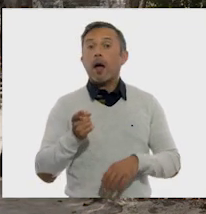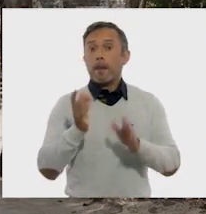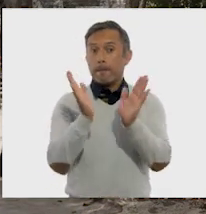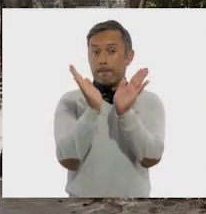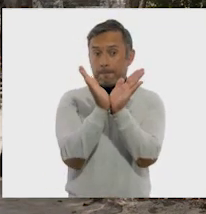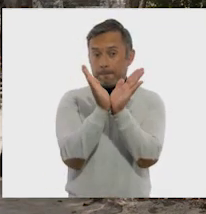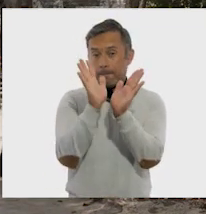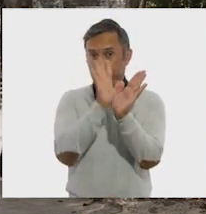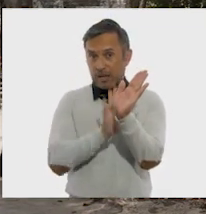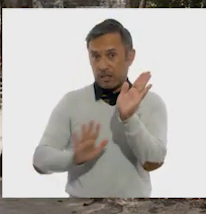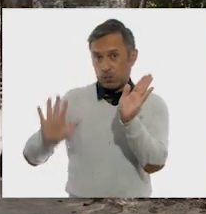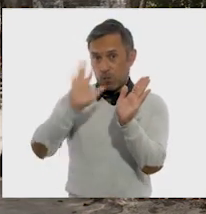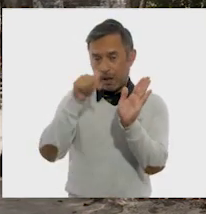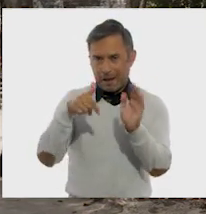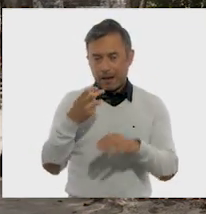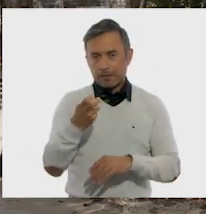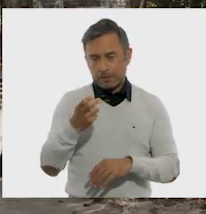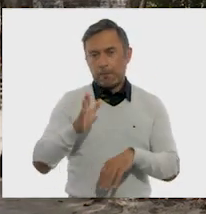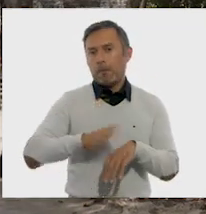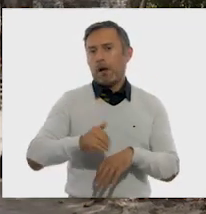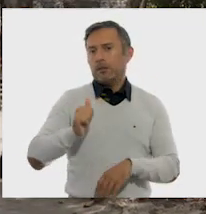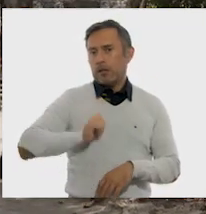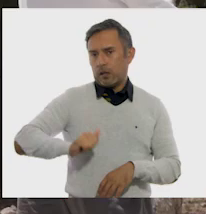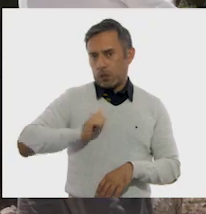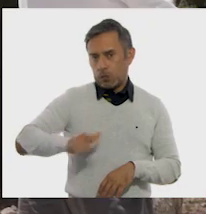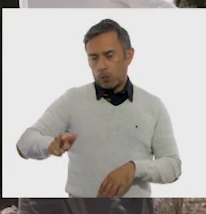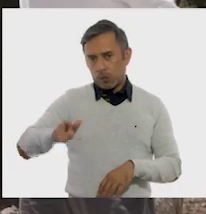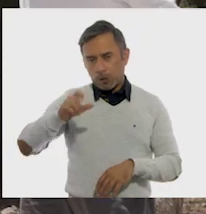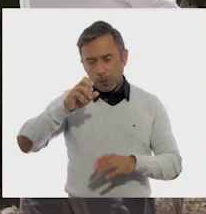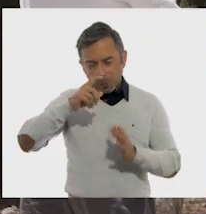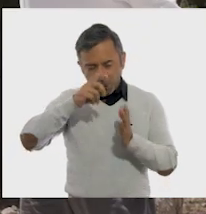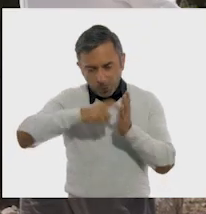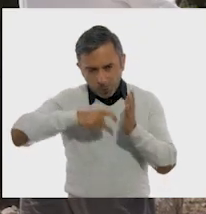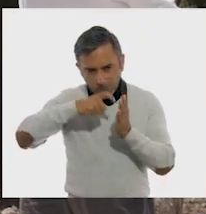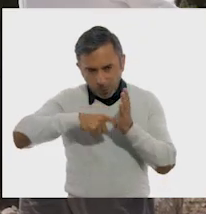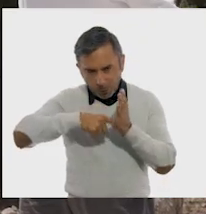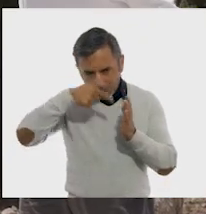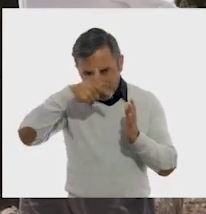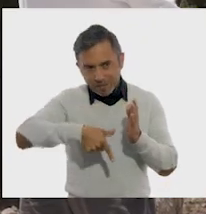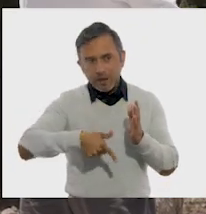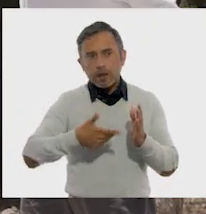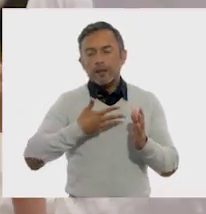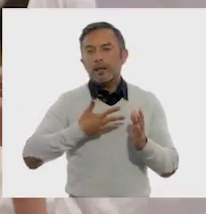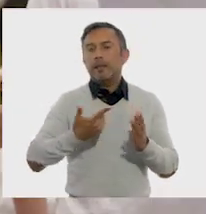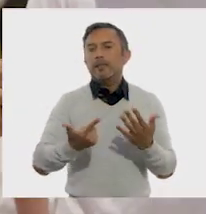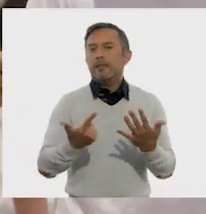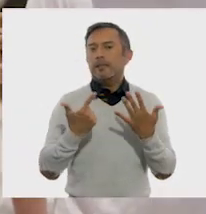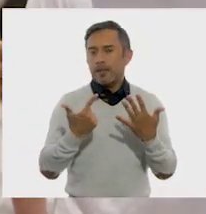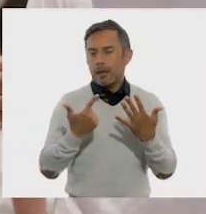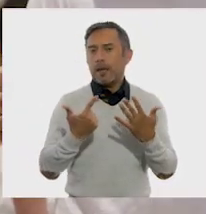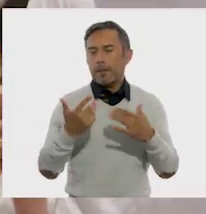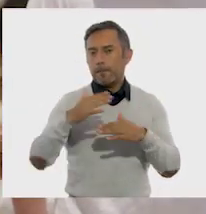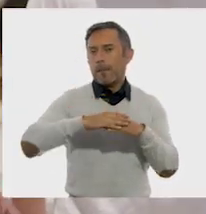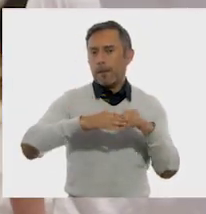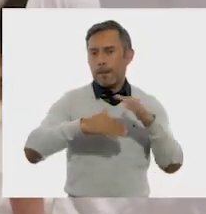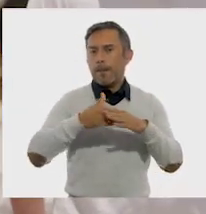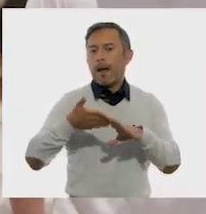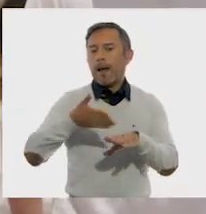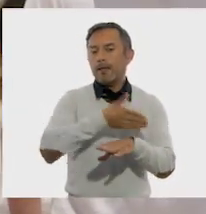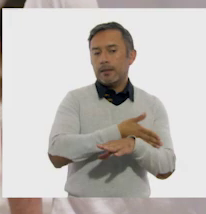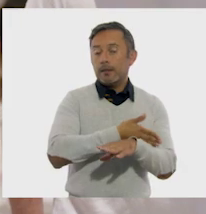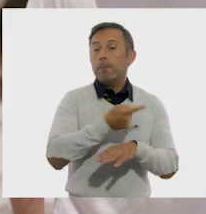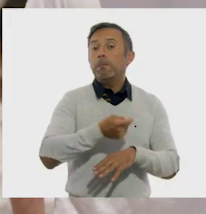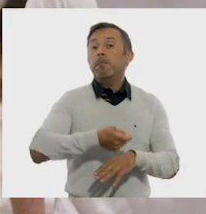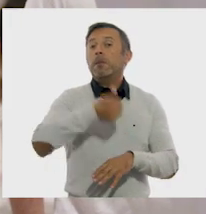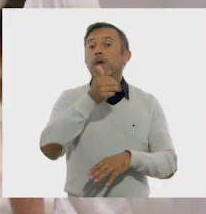antiguas. Por ejemplo, los arqueólogos han hecho calas al interior y han encontrado 7 etapas previas. La primera se sabe que data